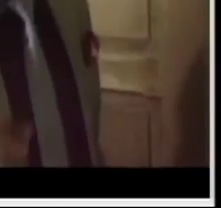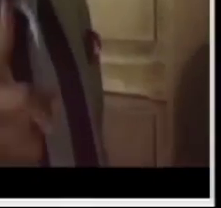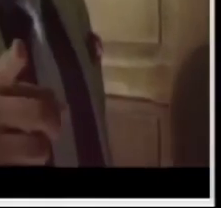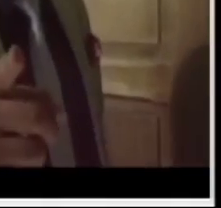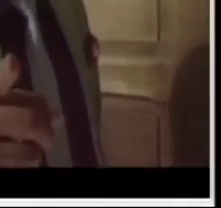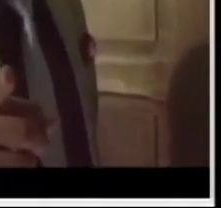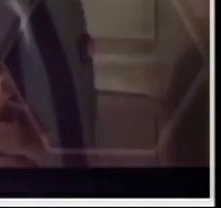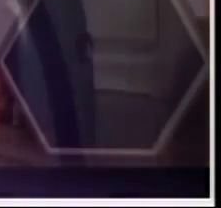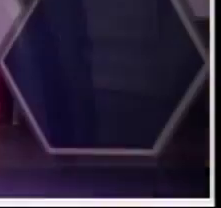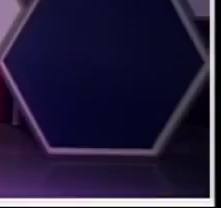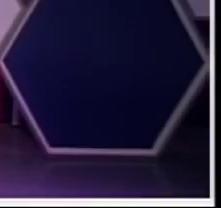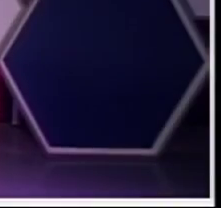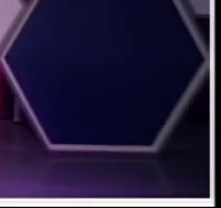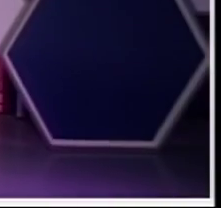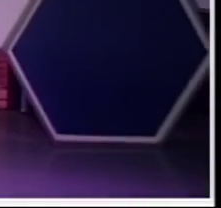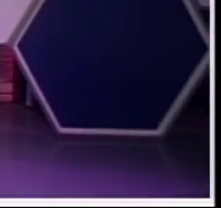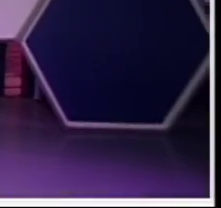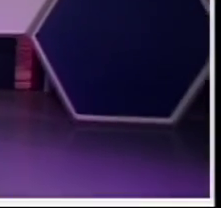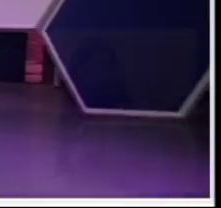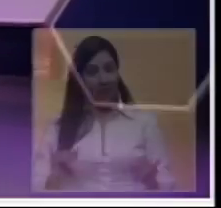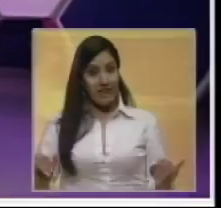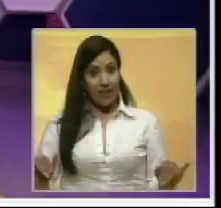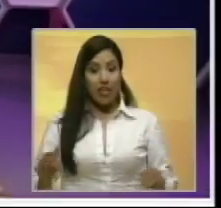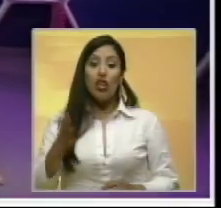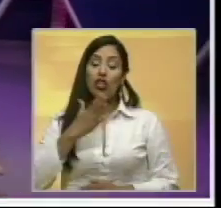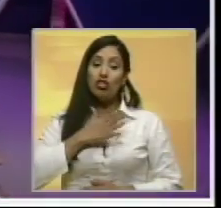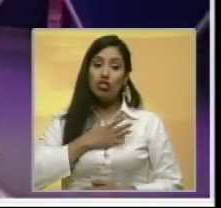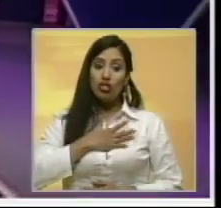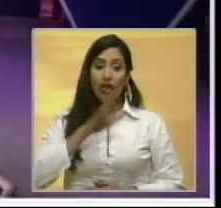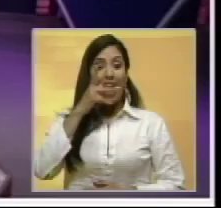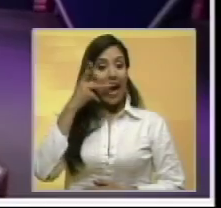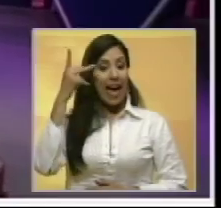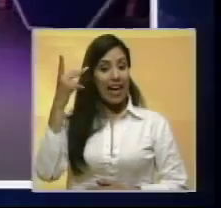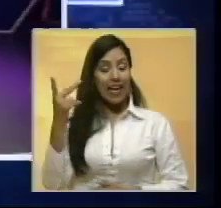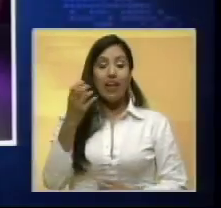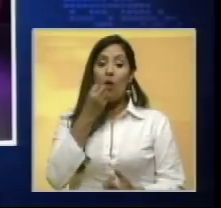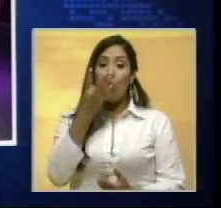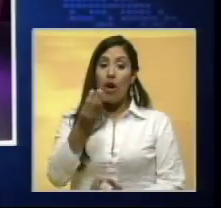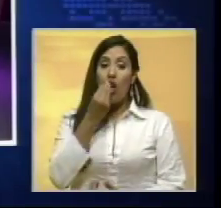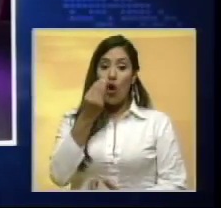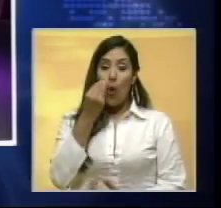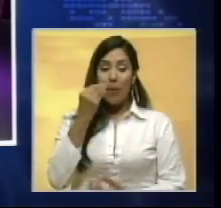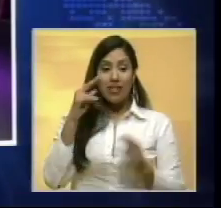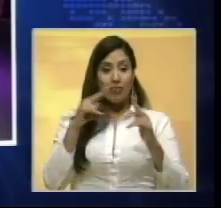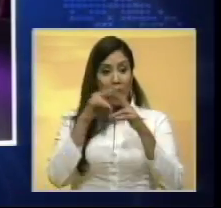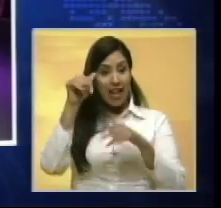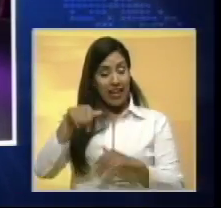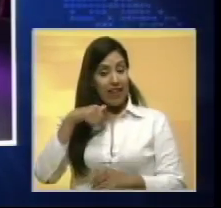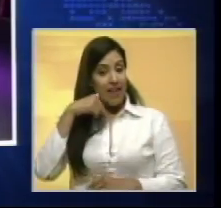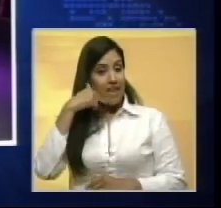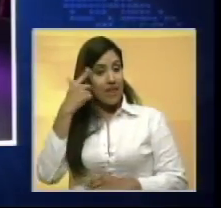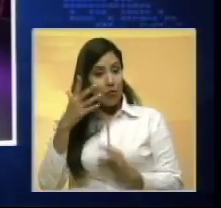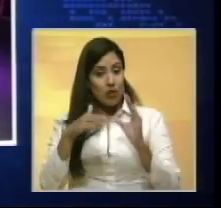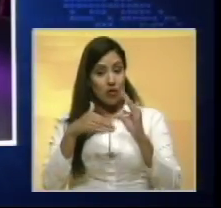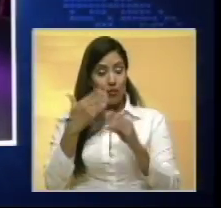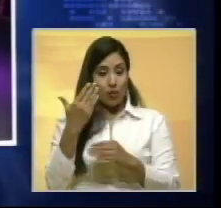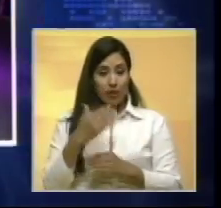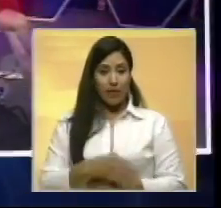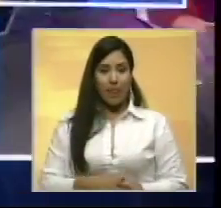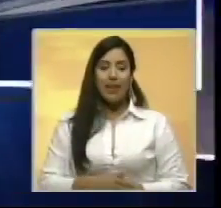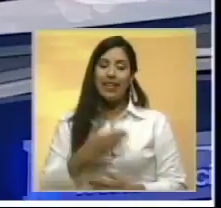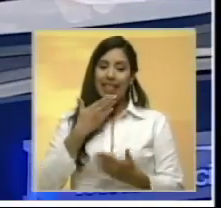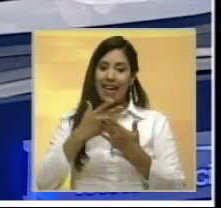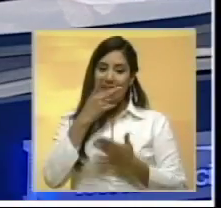estoy sin ti. Así llegamos una vez más al final. Yo soy Carielis Cuadros, que tengan buen apetito y nos vemos aquí en nuestra emisión estelar.